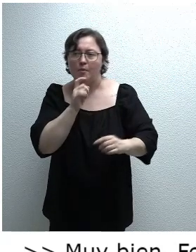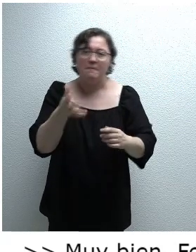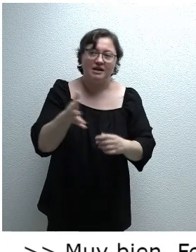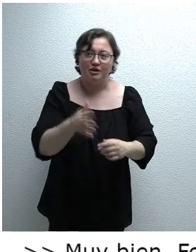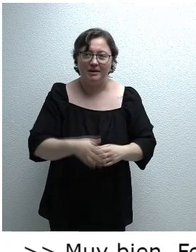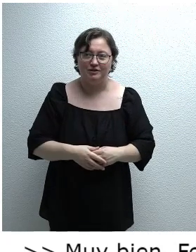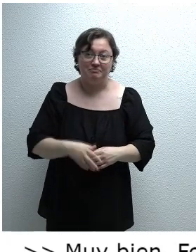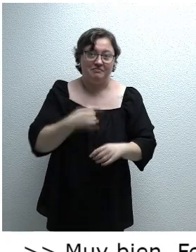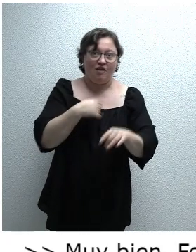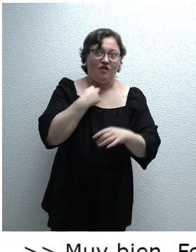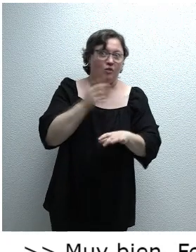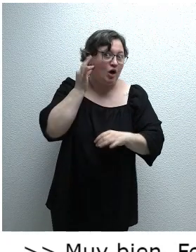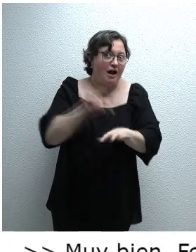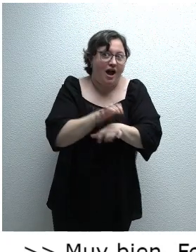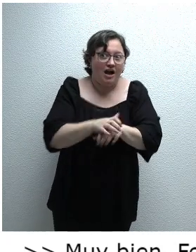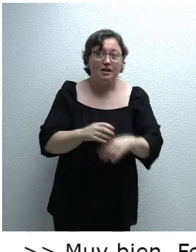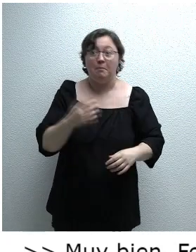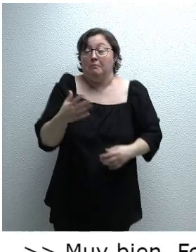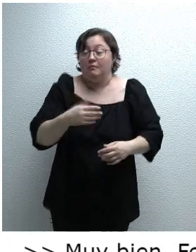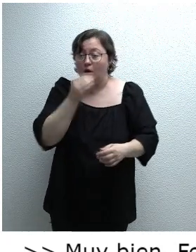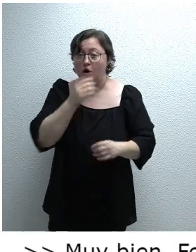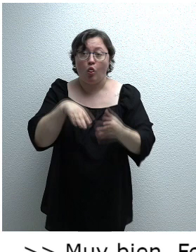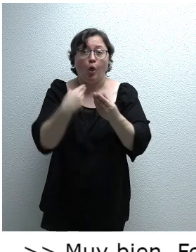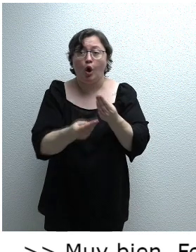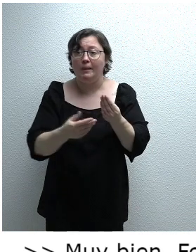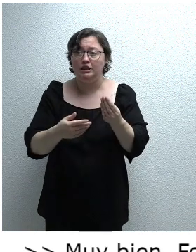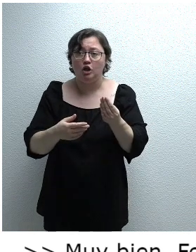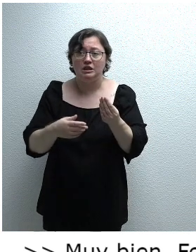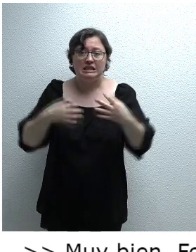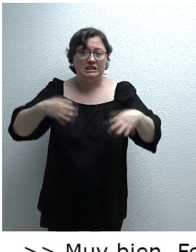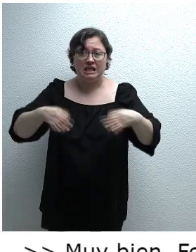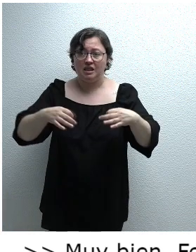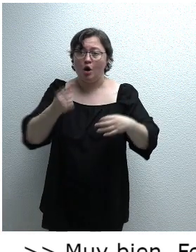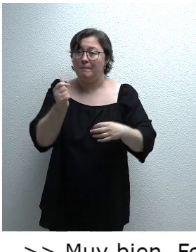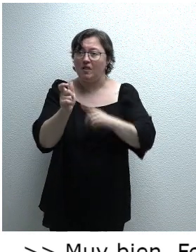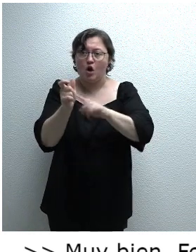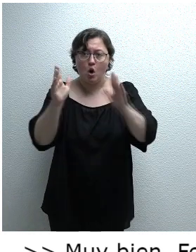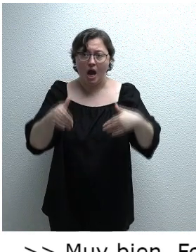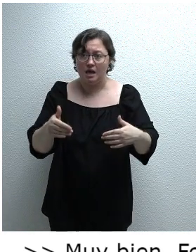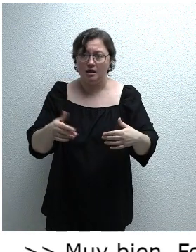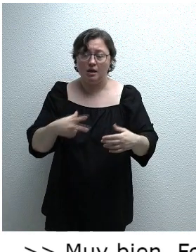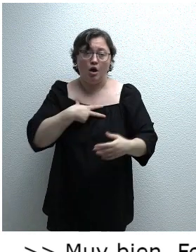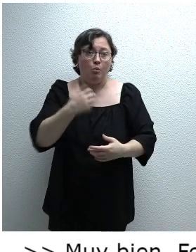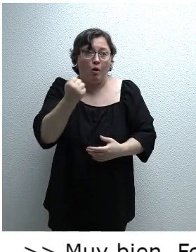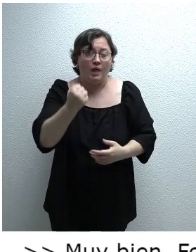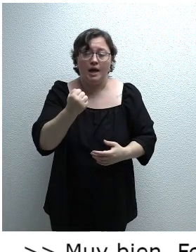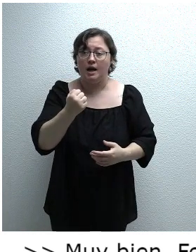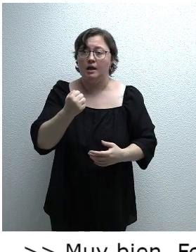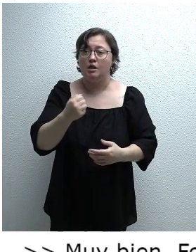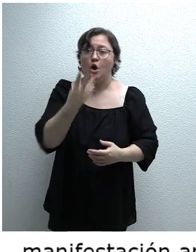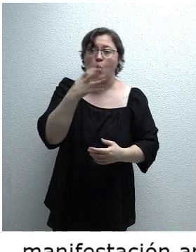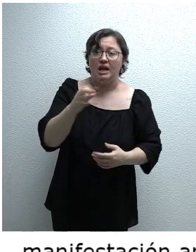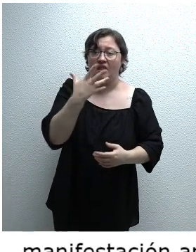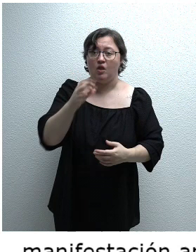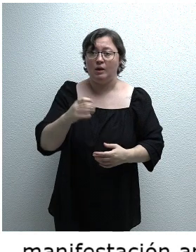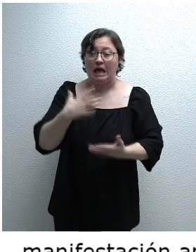la horquilla. Pues ya que estamos... pues bueno, pues son documentos sin cuantía. Quiero decir, un poder pues a lo mejor cuesta pues 40 o 50